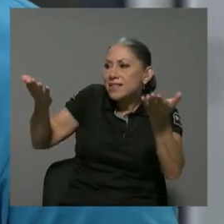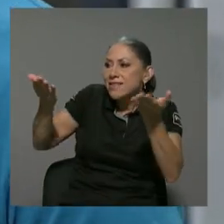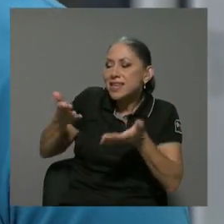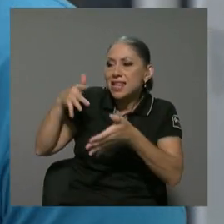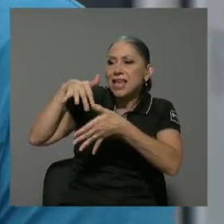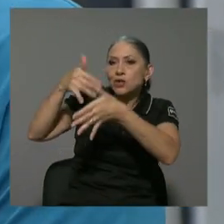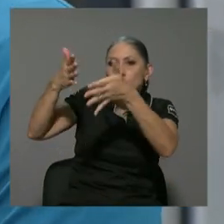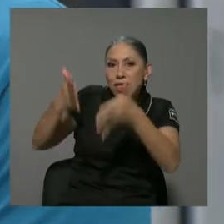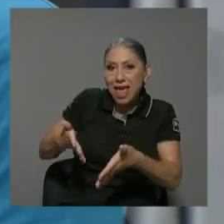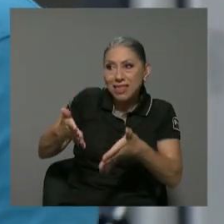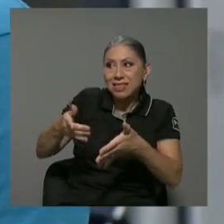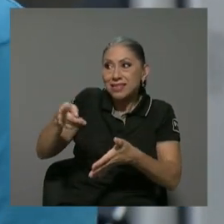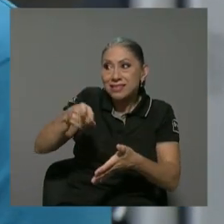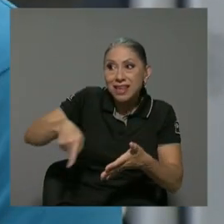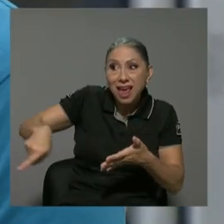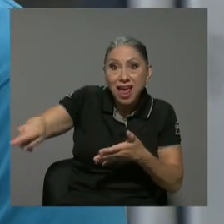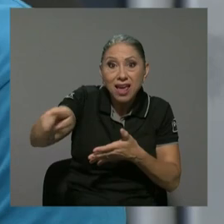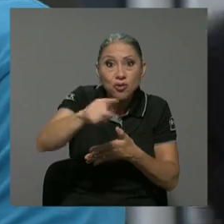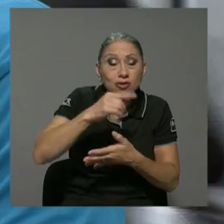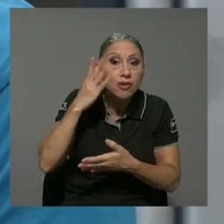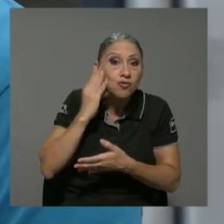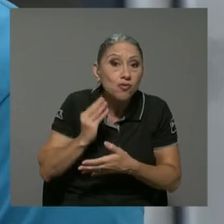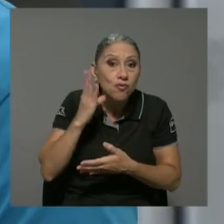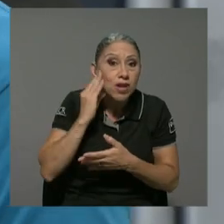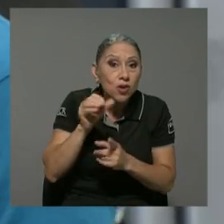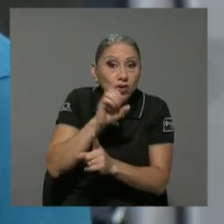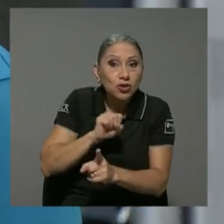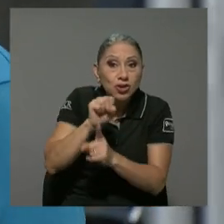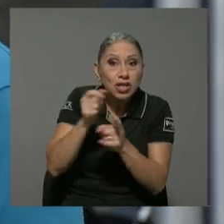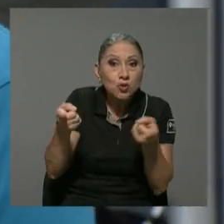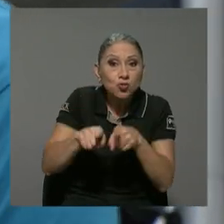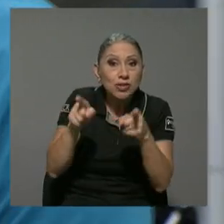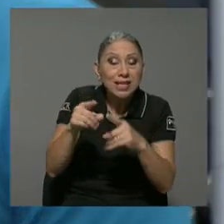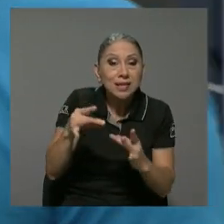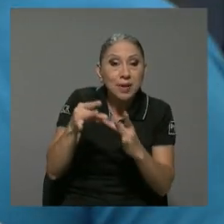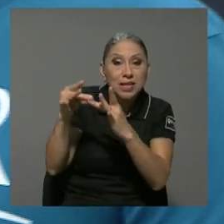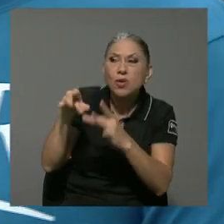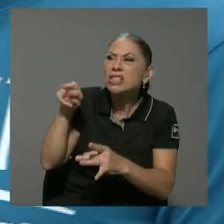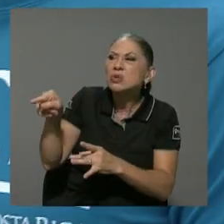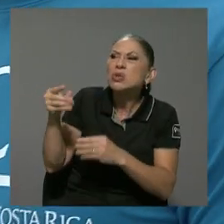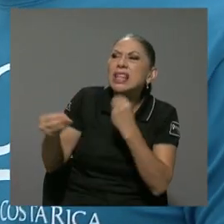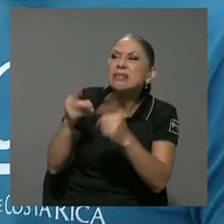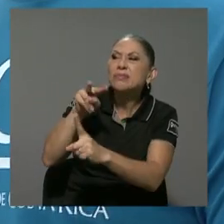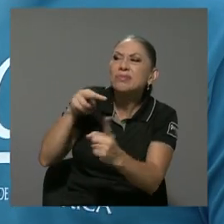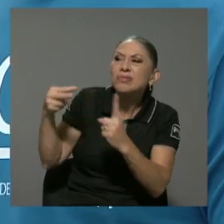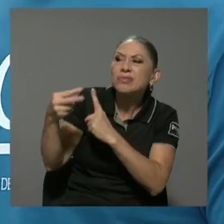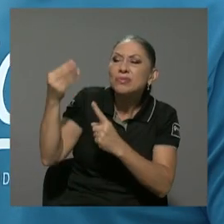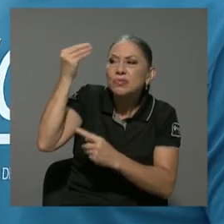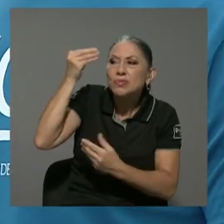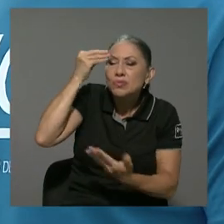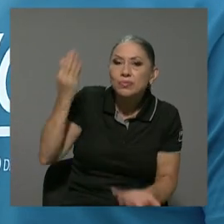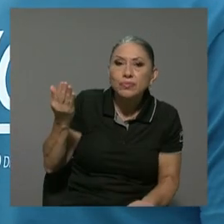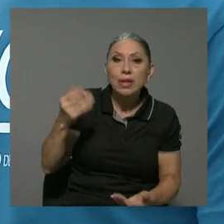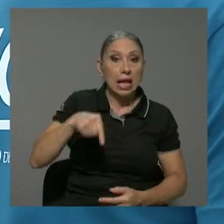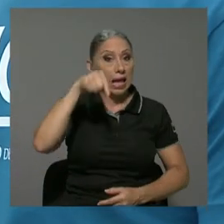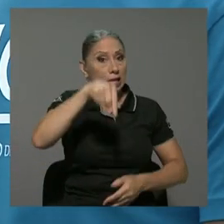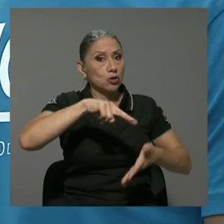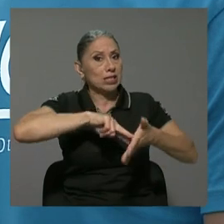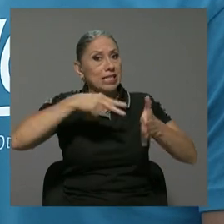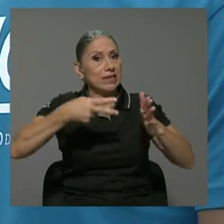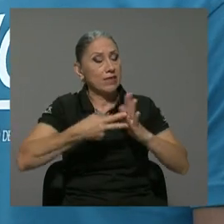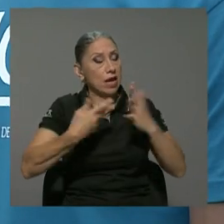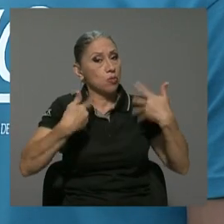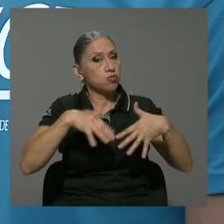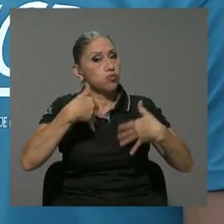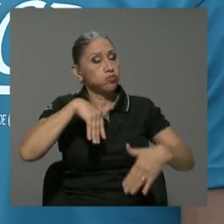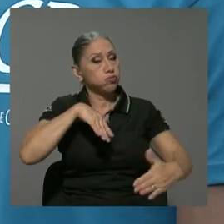muy particulares? ¿Cómo recibe usted? ¿Cuál es su lectura de esta situación? Bueno, esto ha implicado un desafío importante para